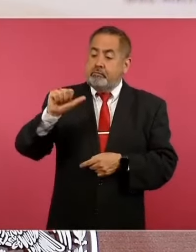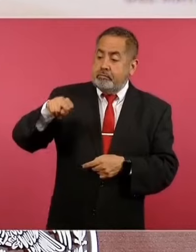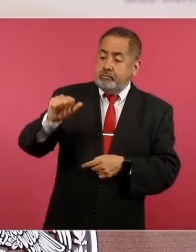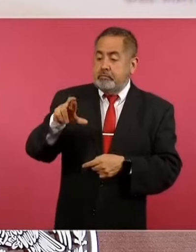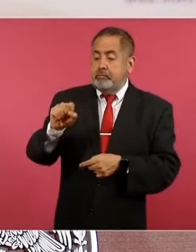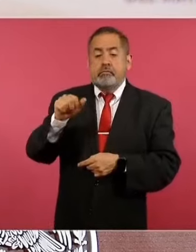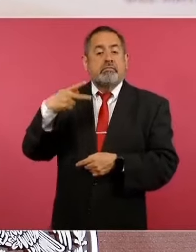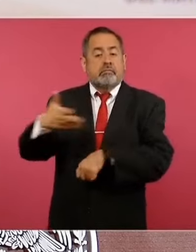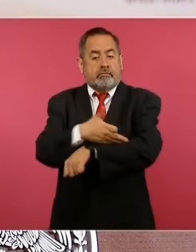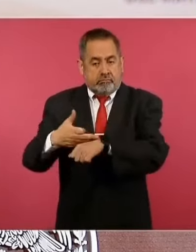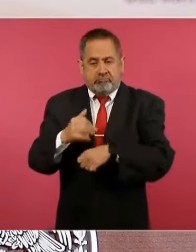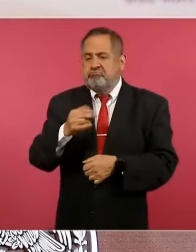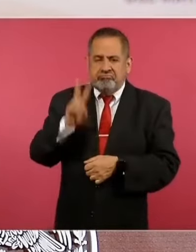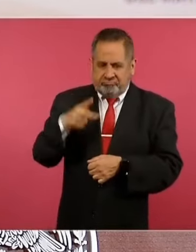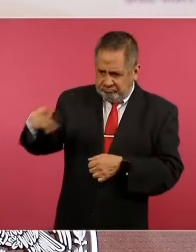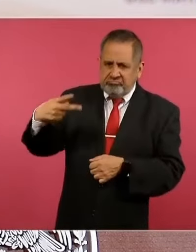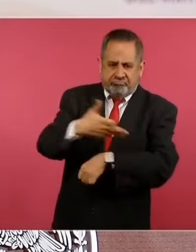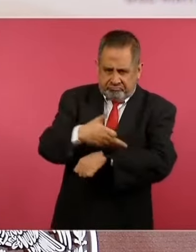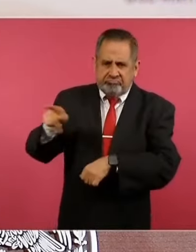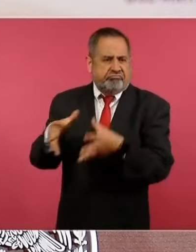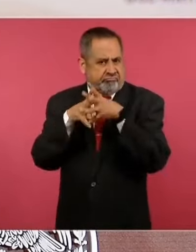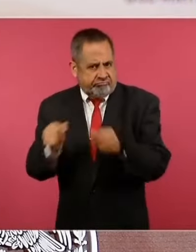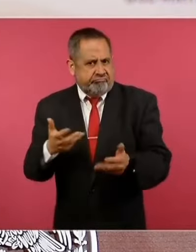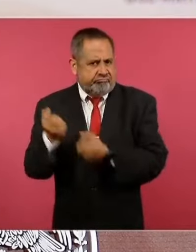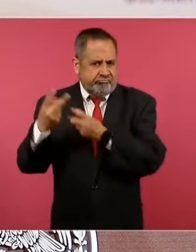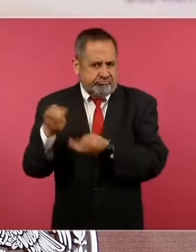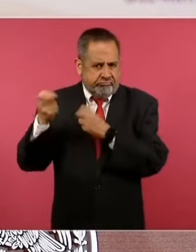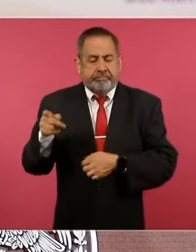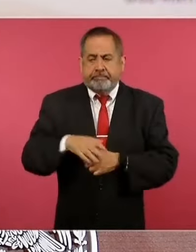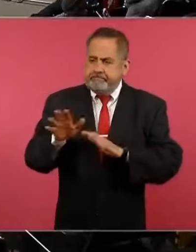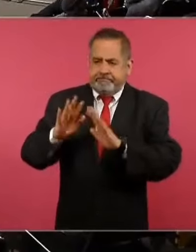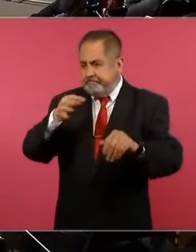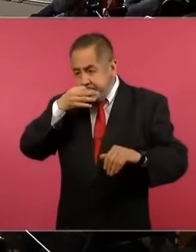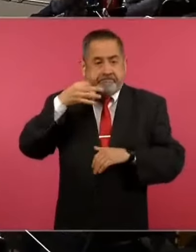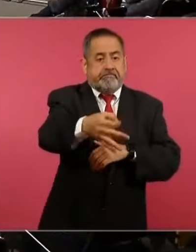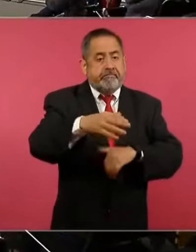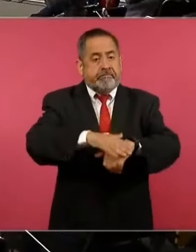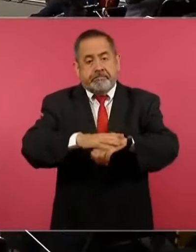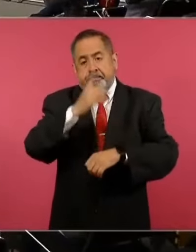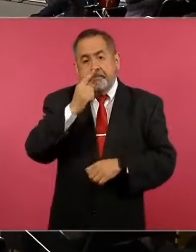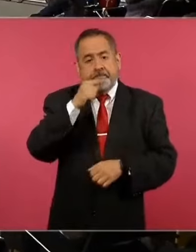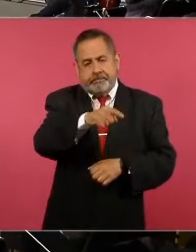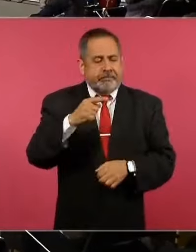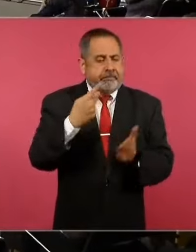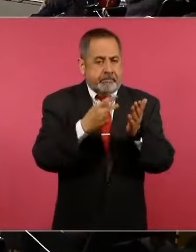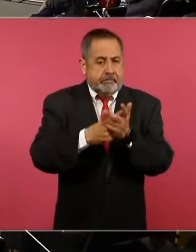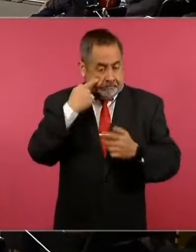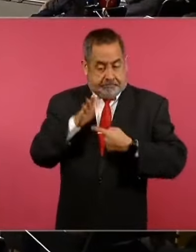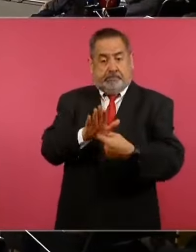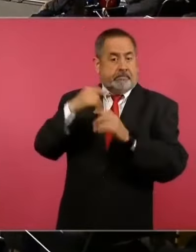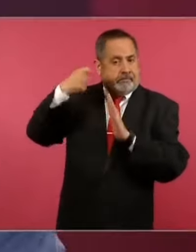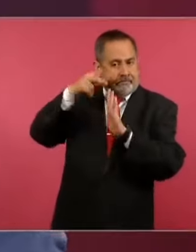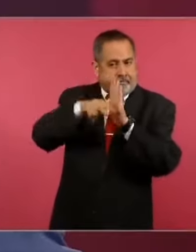a Ana Rosa y a su familia como los presuntos responsables de la desaparición. De esto dan aviso a la Policía Municipal de Taxco y le muestran algunos de los